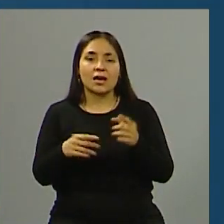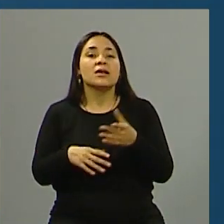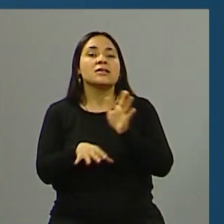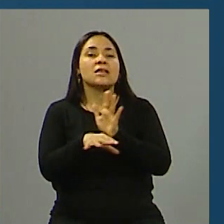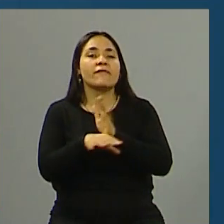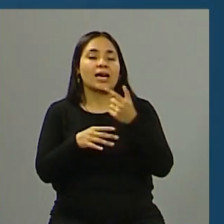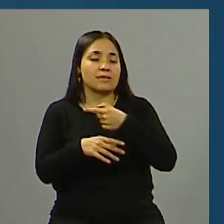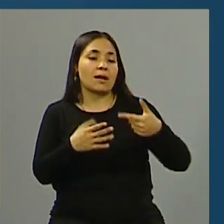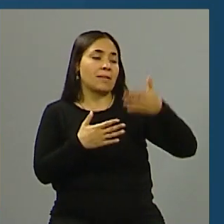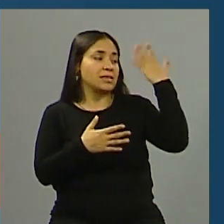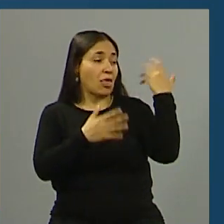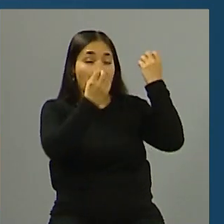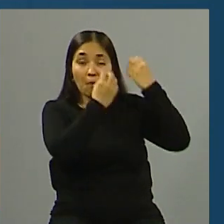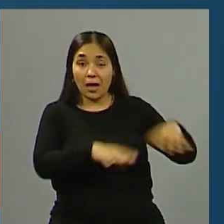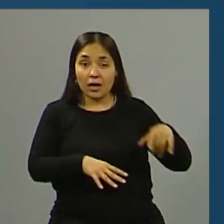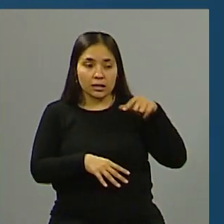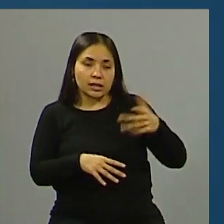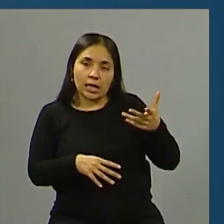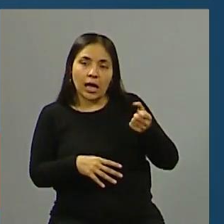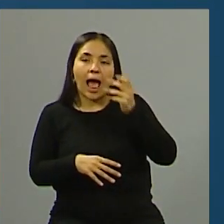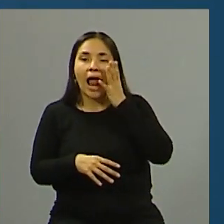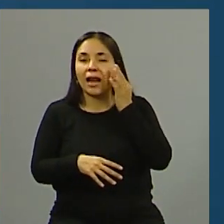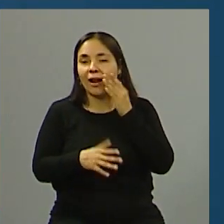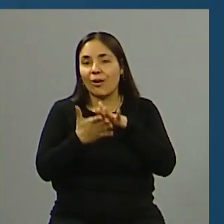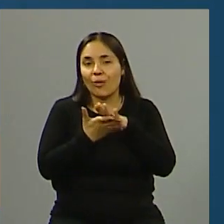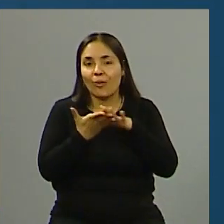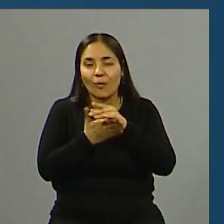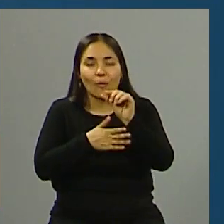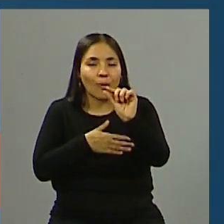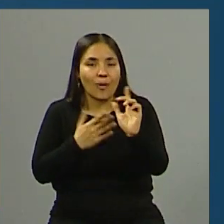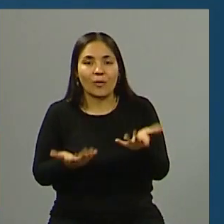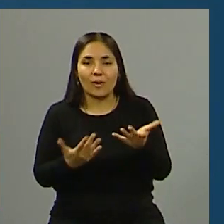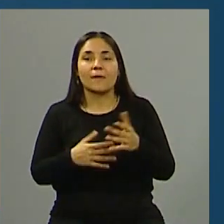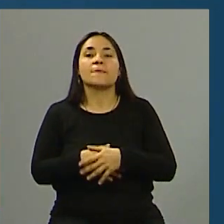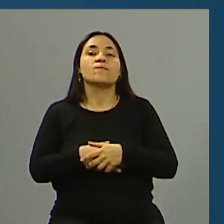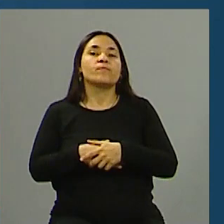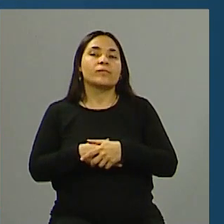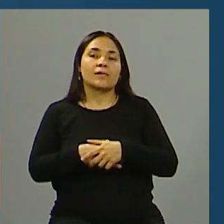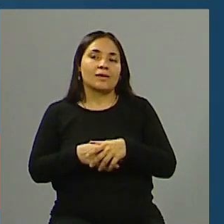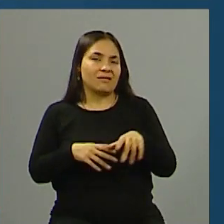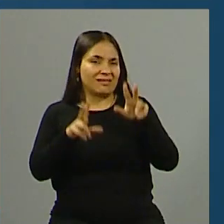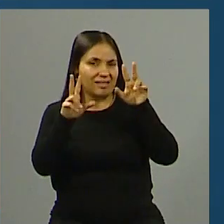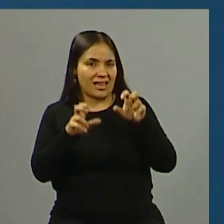pasada. A duras penas. O sea que el motivo no puede ser